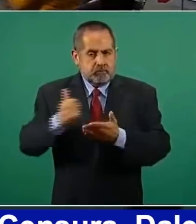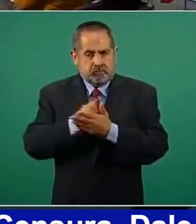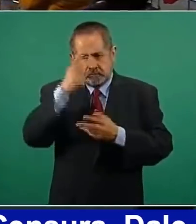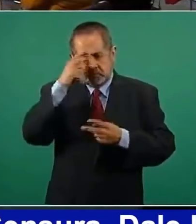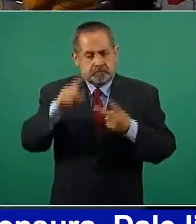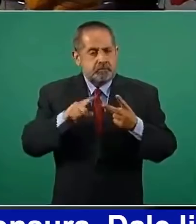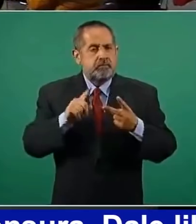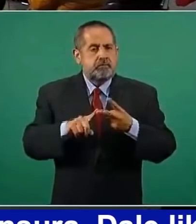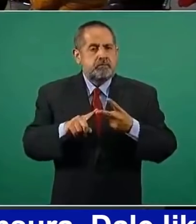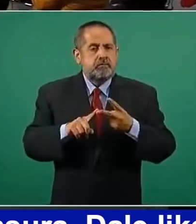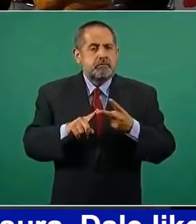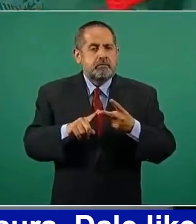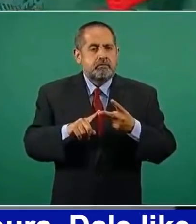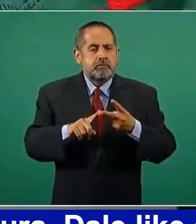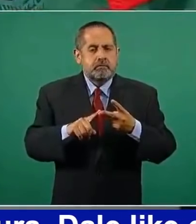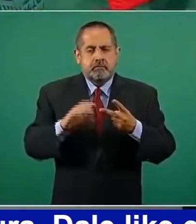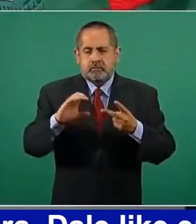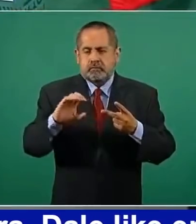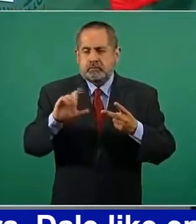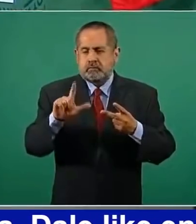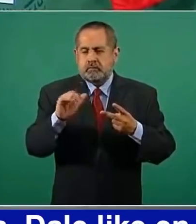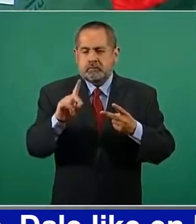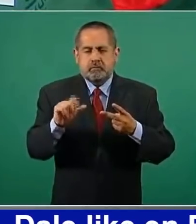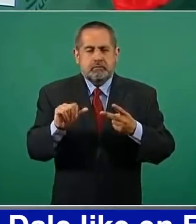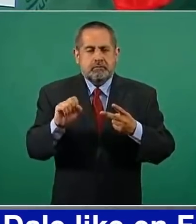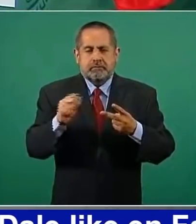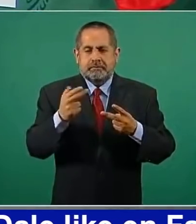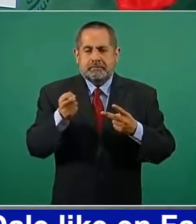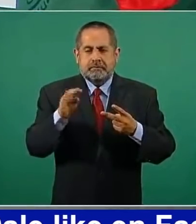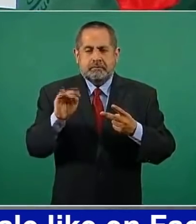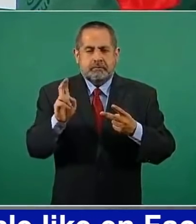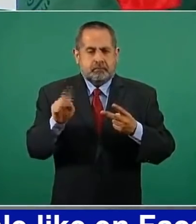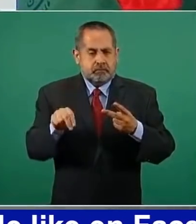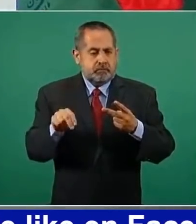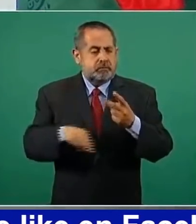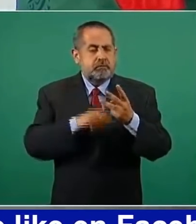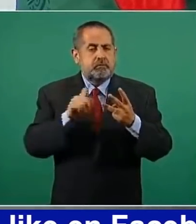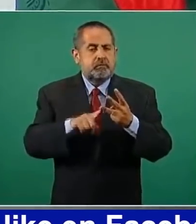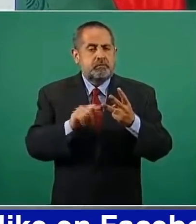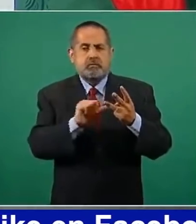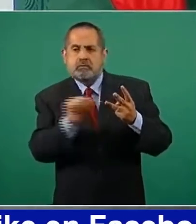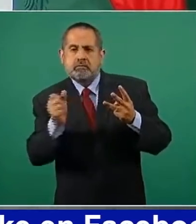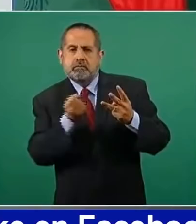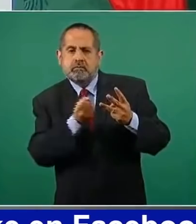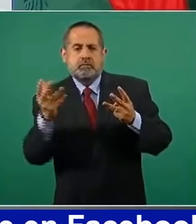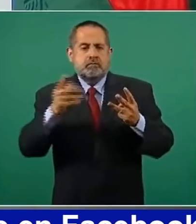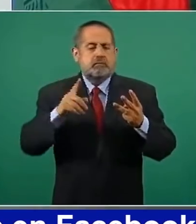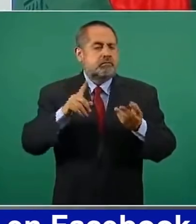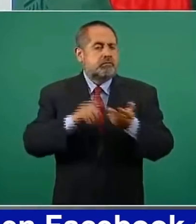México, Claudia Sheinbaum, y a los gobernadores